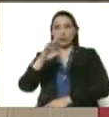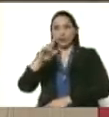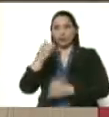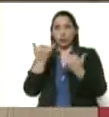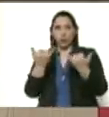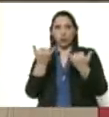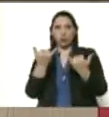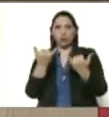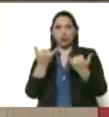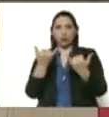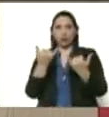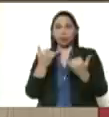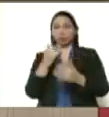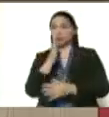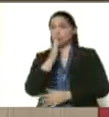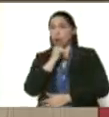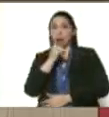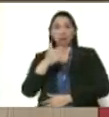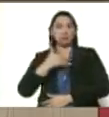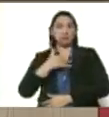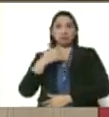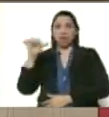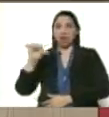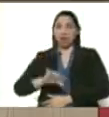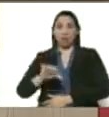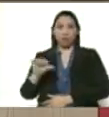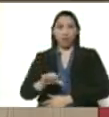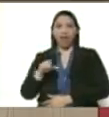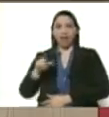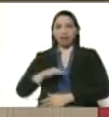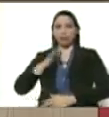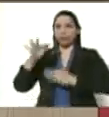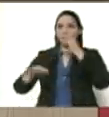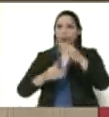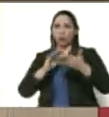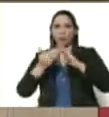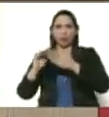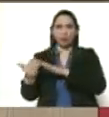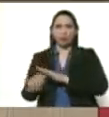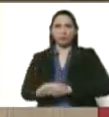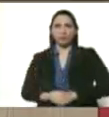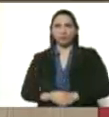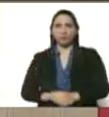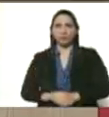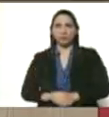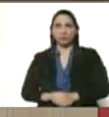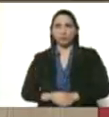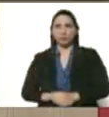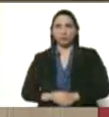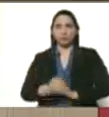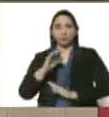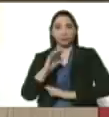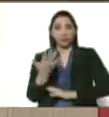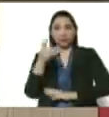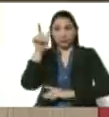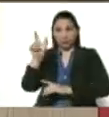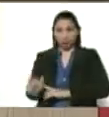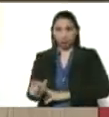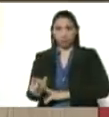Actualmente es un caso asintomático. Esto es un caso de transmisión comunitaria. El quinto